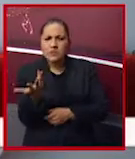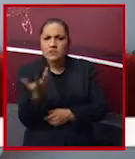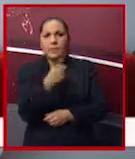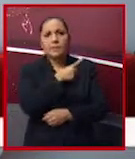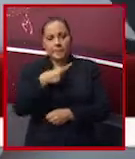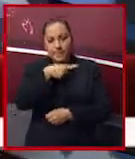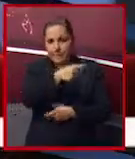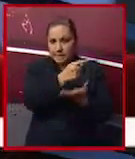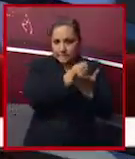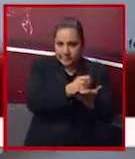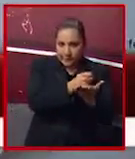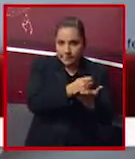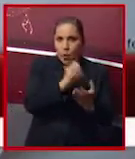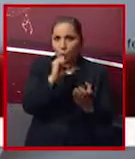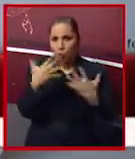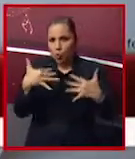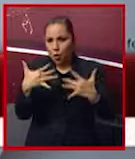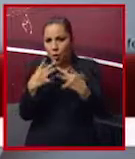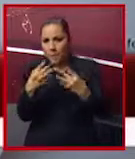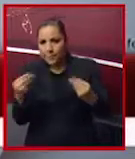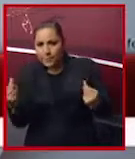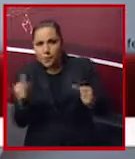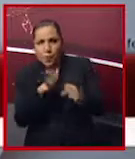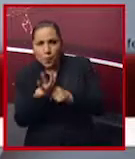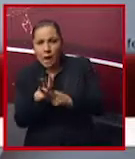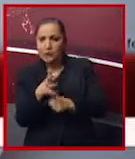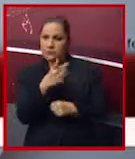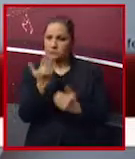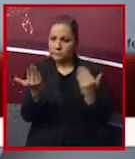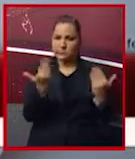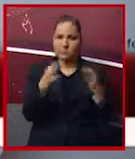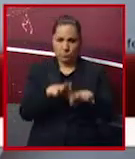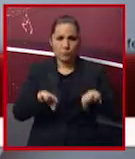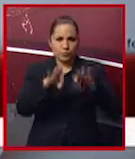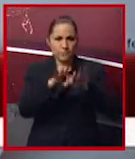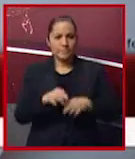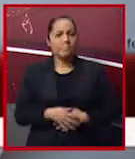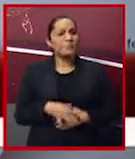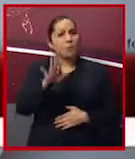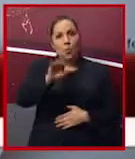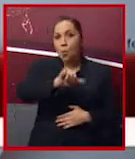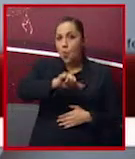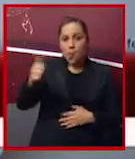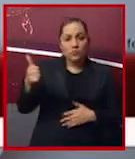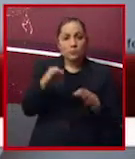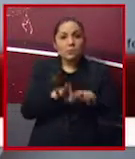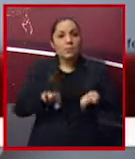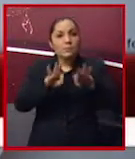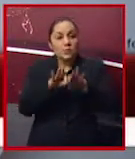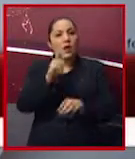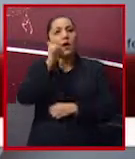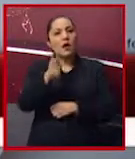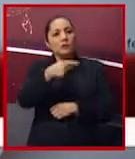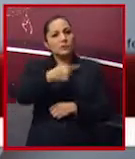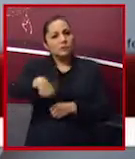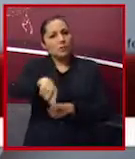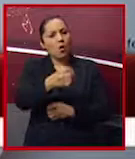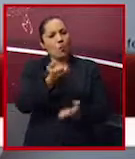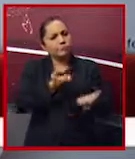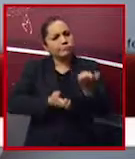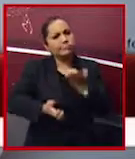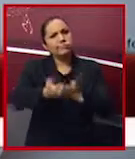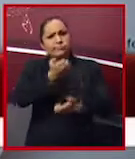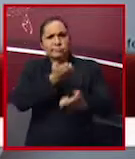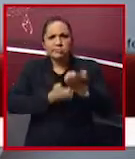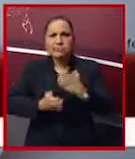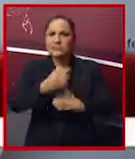que nosotros. Y otro punto muy importante, la rehabilitación, ¿verdad? La rehabilitación es importantísima,